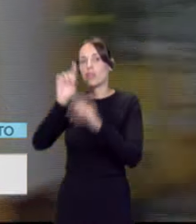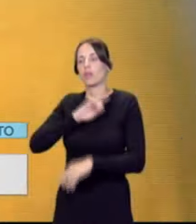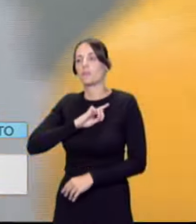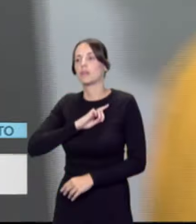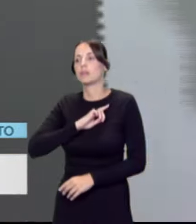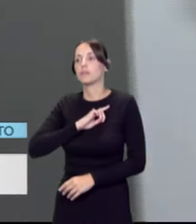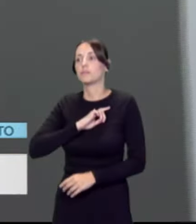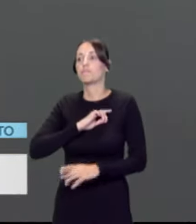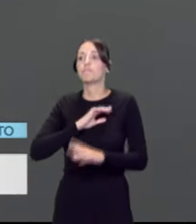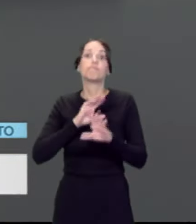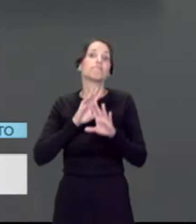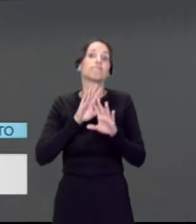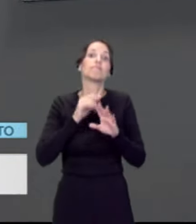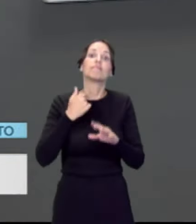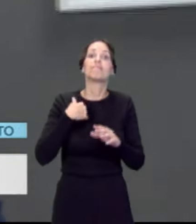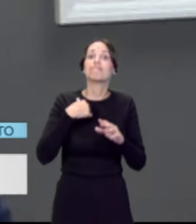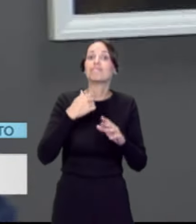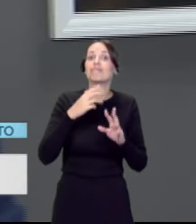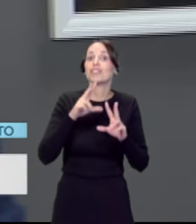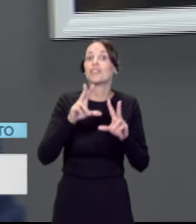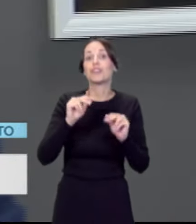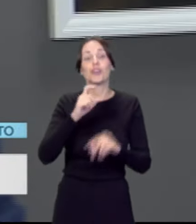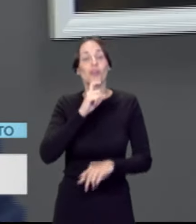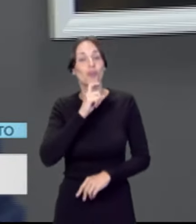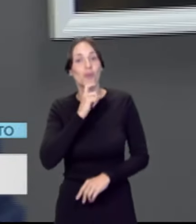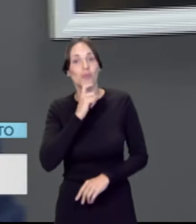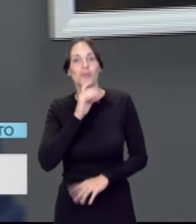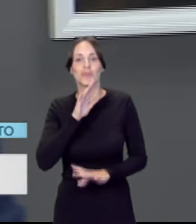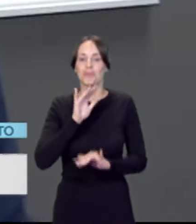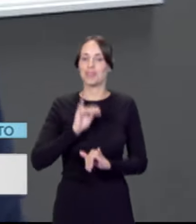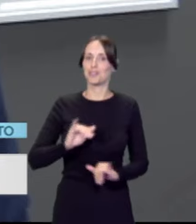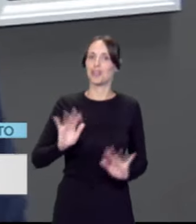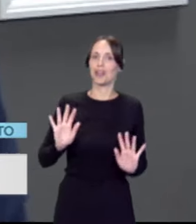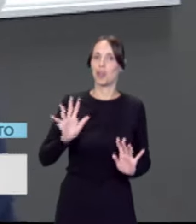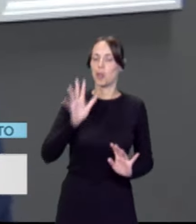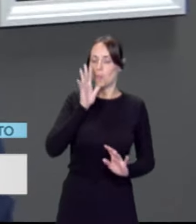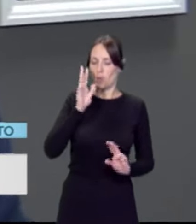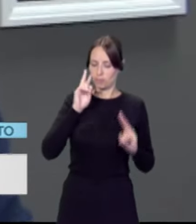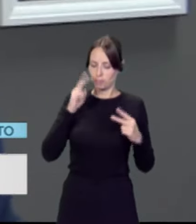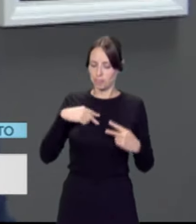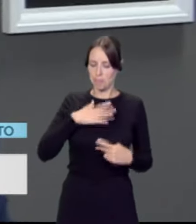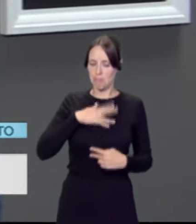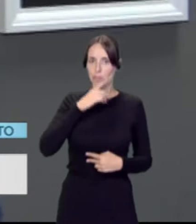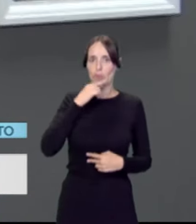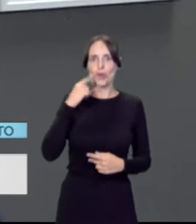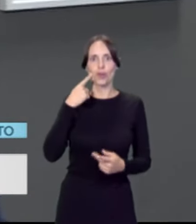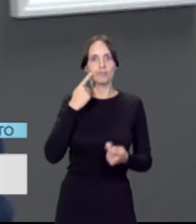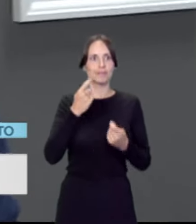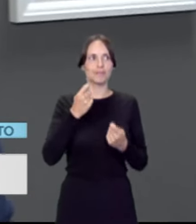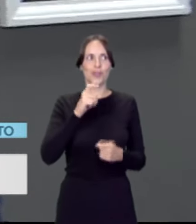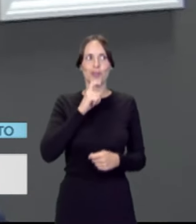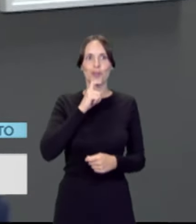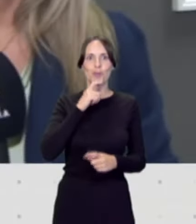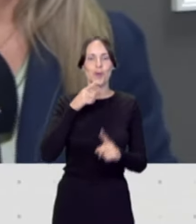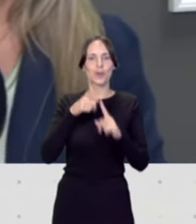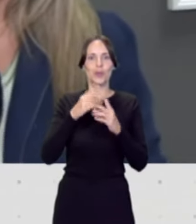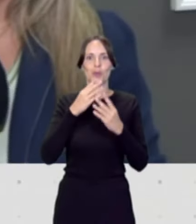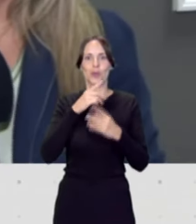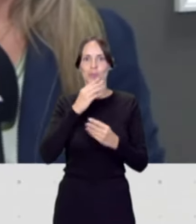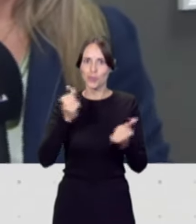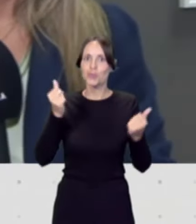yo pues termino esta conexión mucho más feliz porque ya sé cómo puedo gestionar mi dolor para vivir sin él.